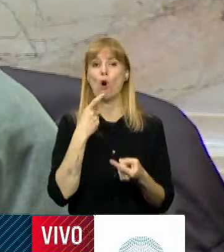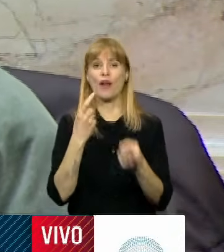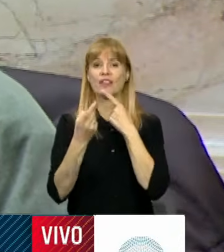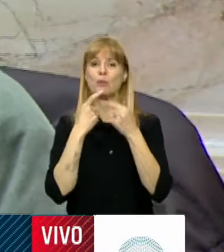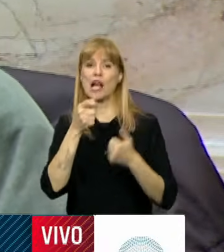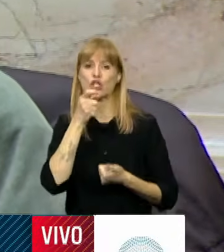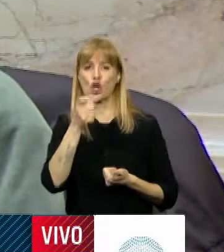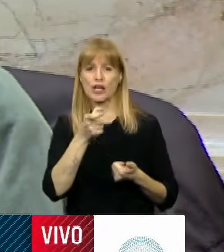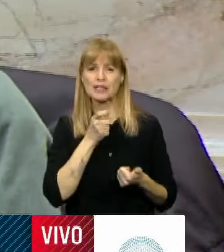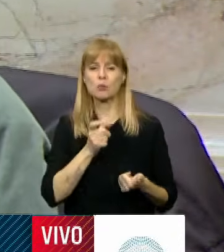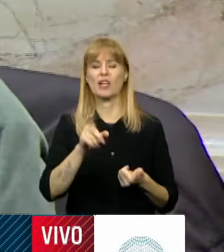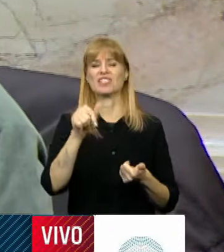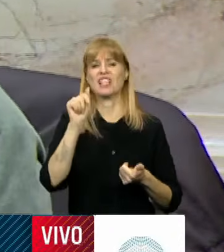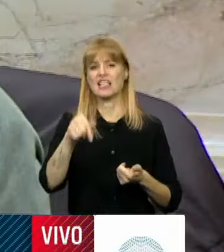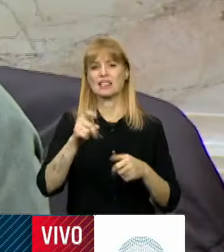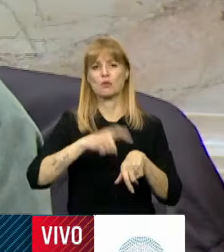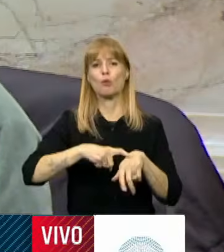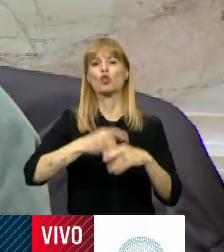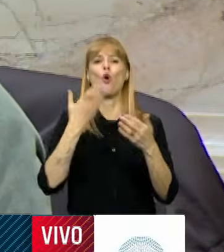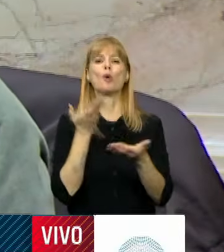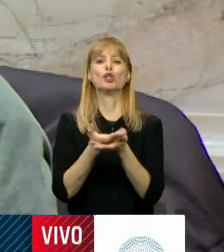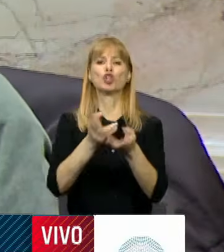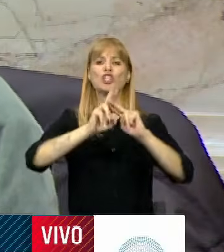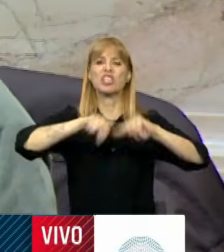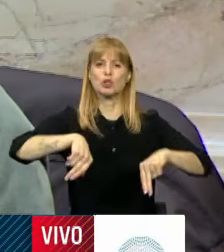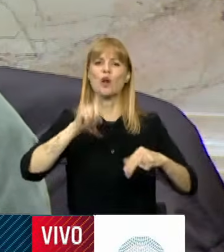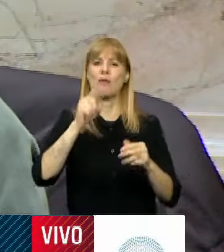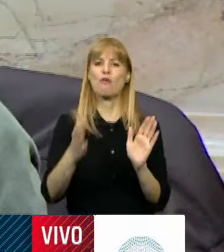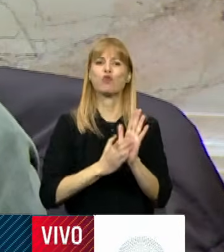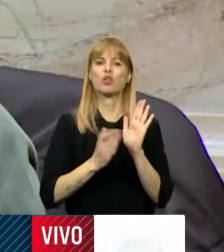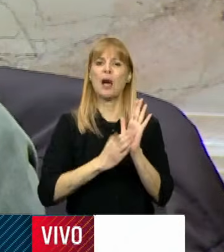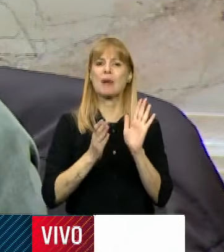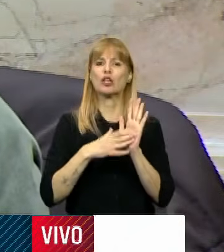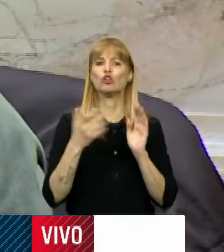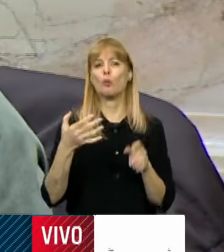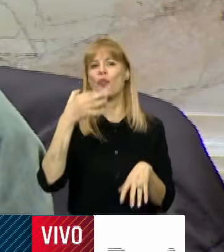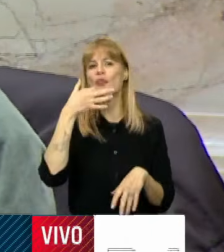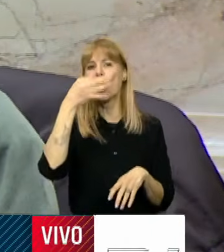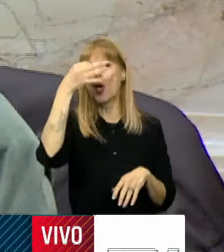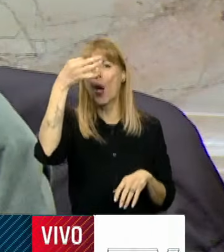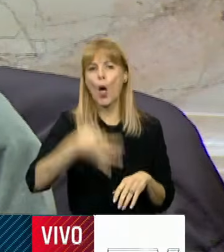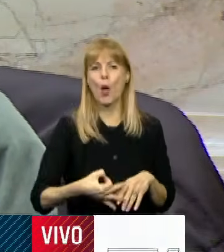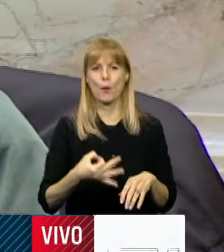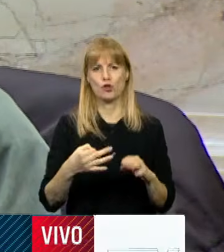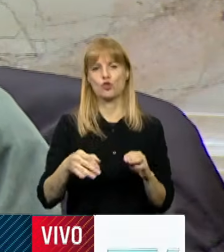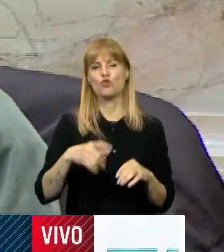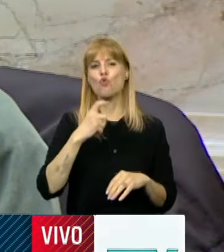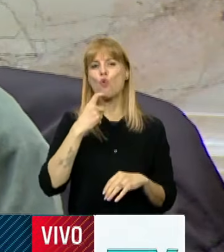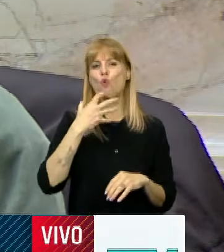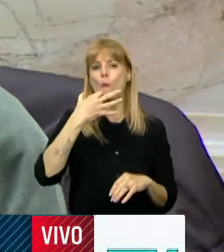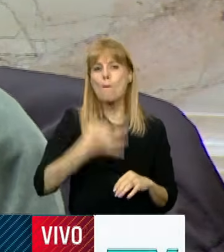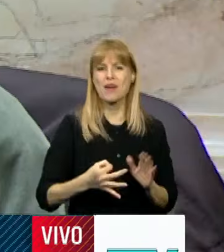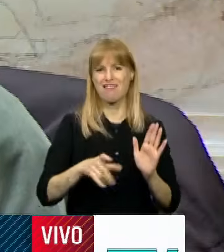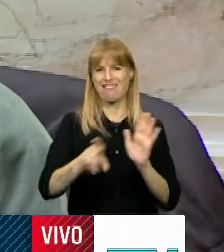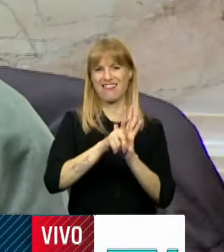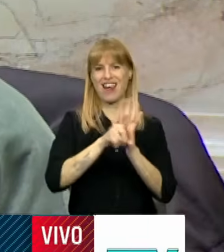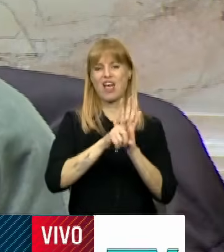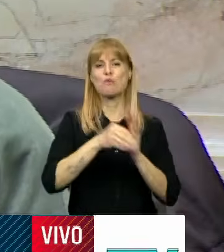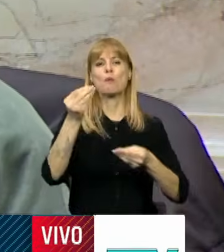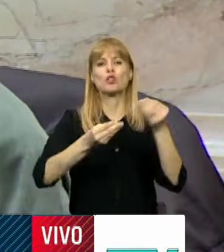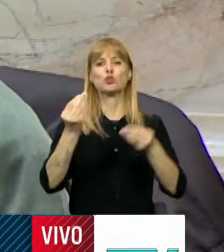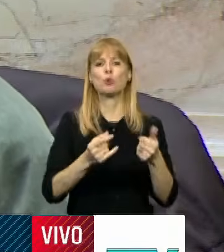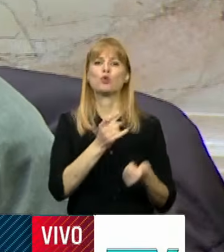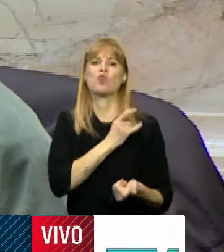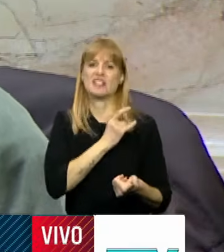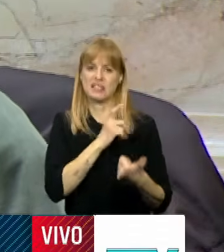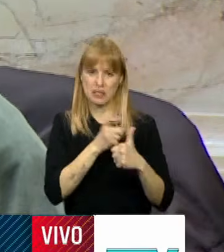moción de censura tenía fundamentos también en el incumplimiento de las leyes del presupuesto